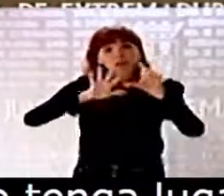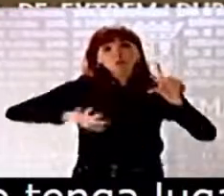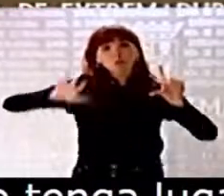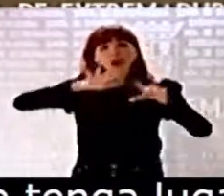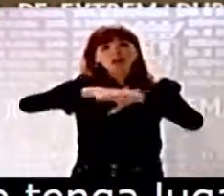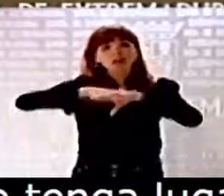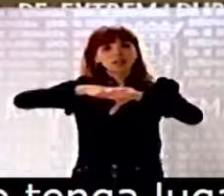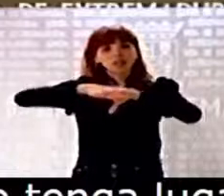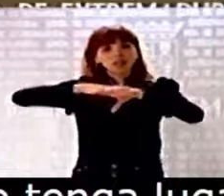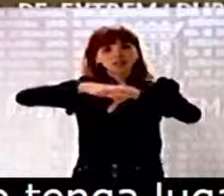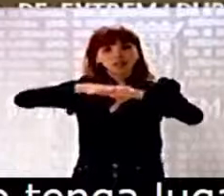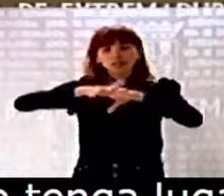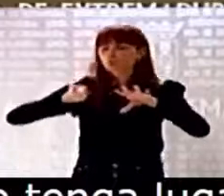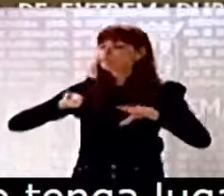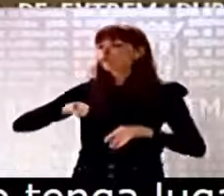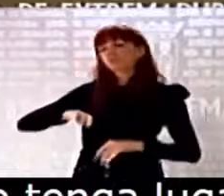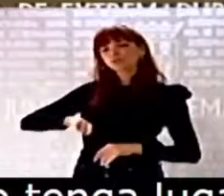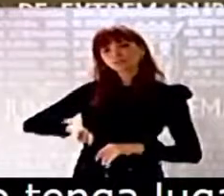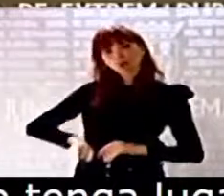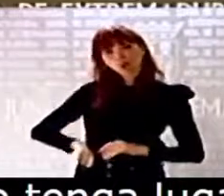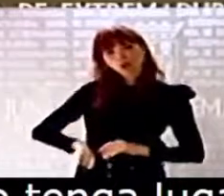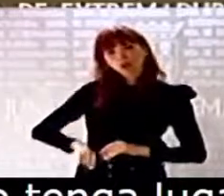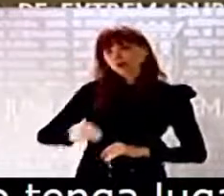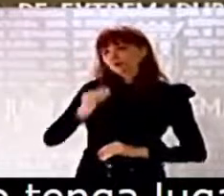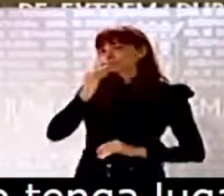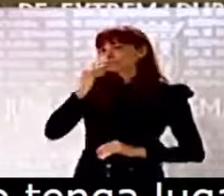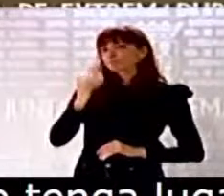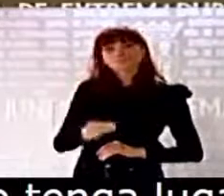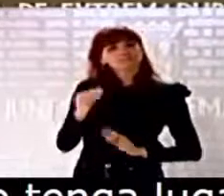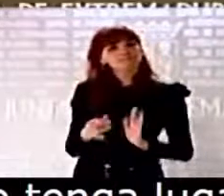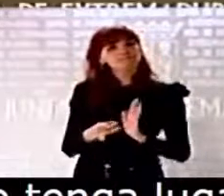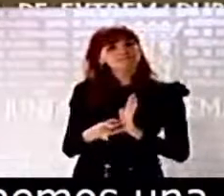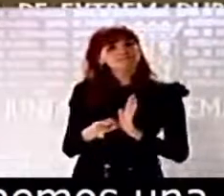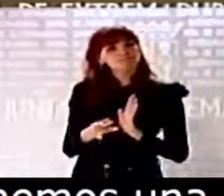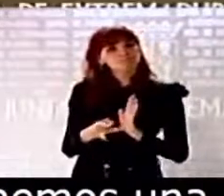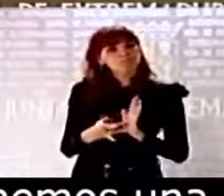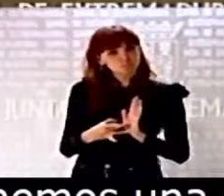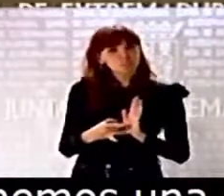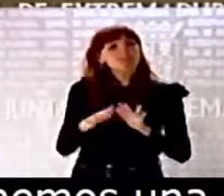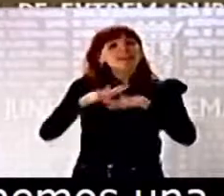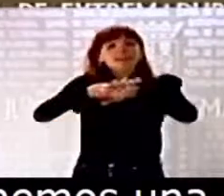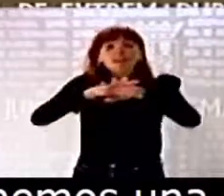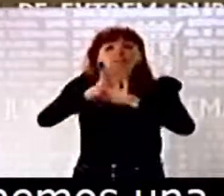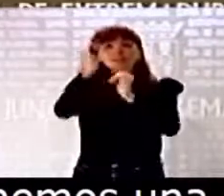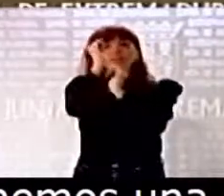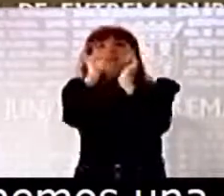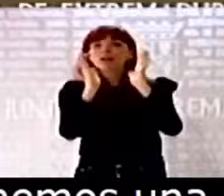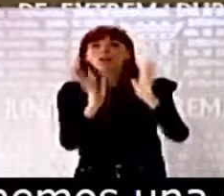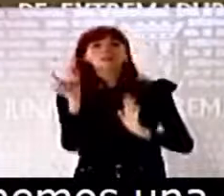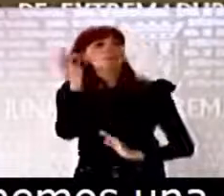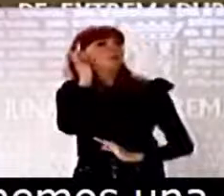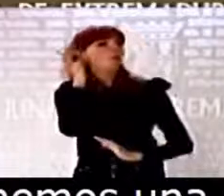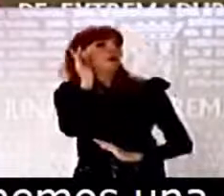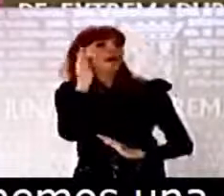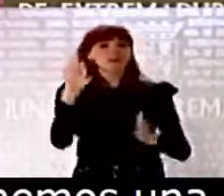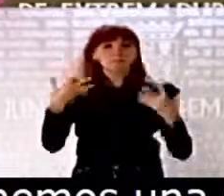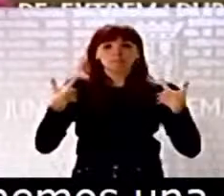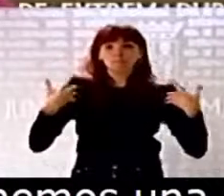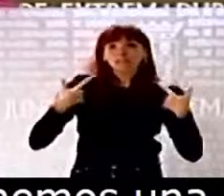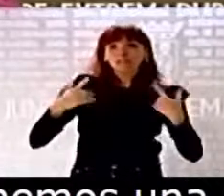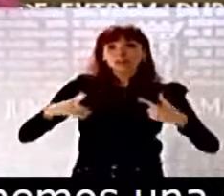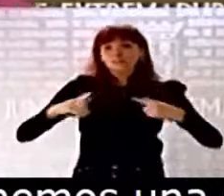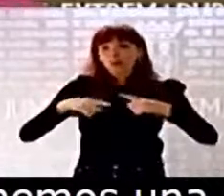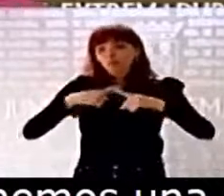red profesional inmejorable que atiende a las mujeres víctimas de violencia de género y a sus hijos e